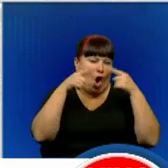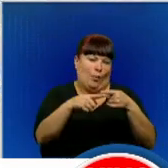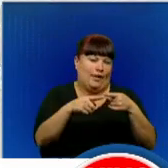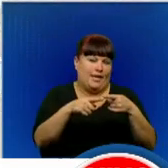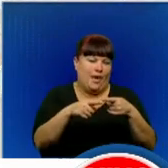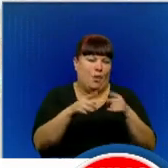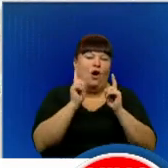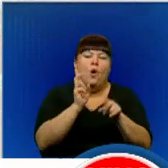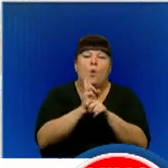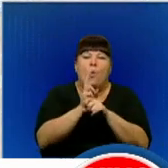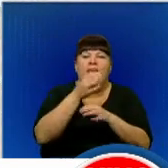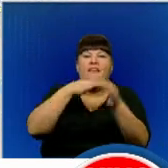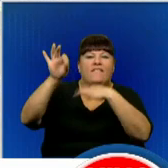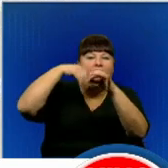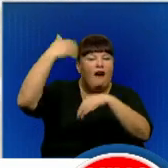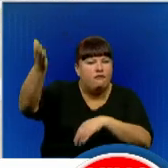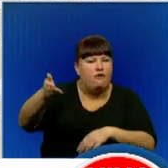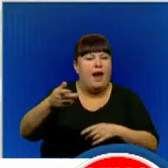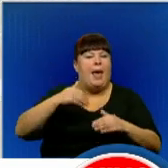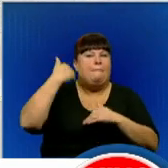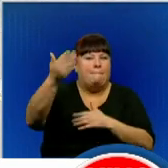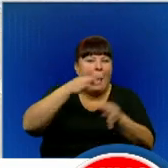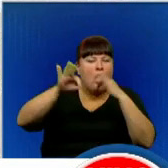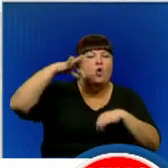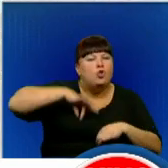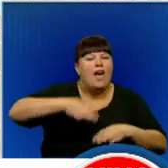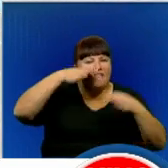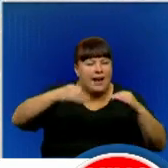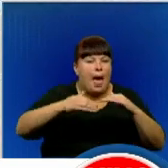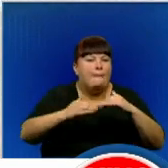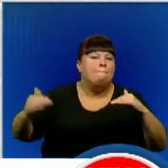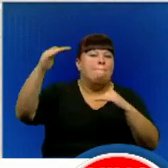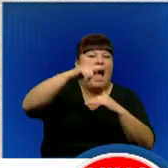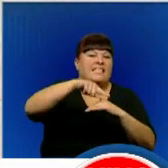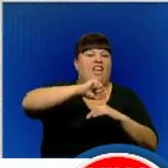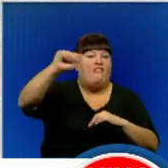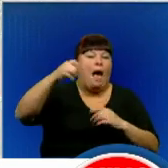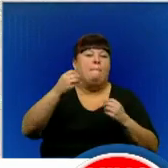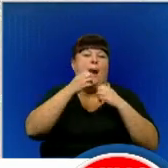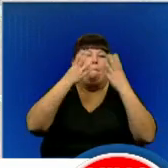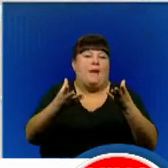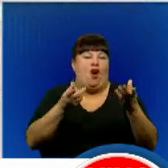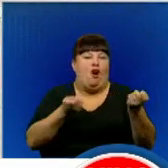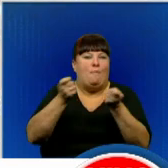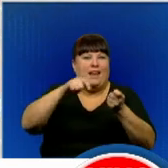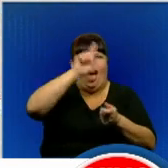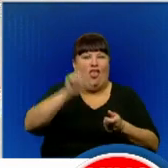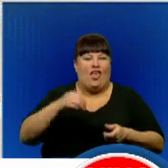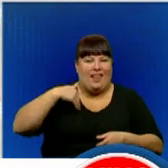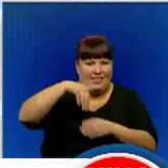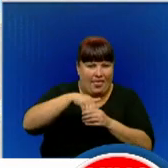sostener la exportación e incrementar las que los salarios reales estén por encima de administración para recuperar el mercado interno